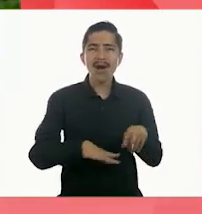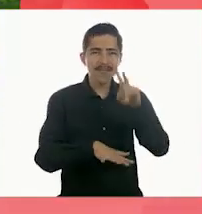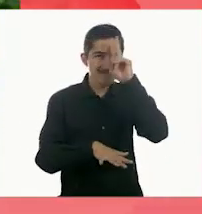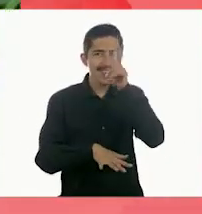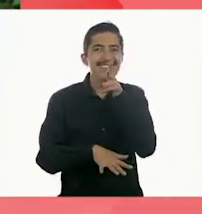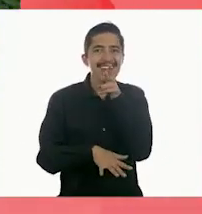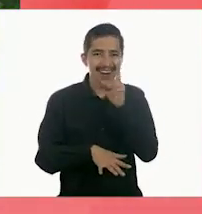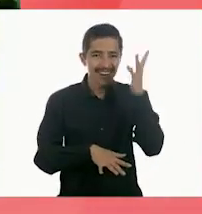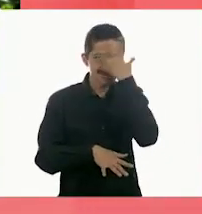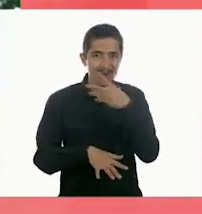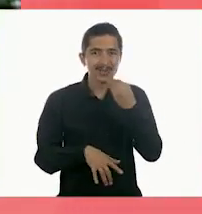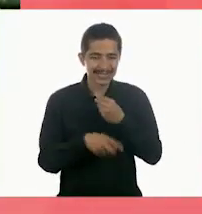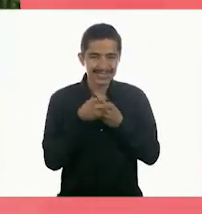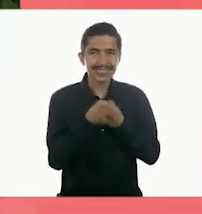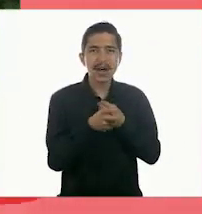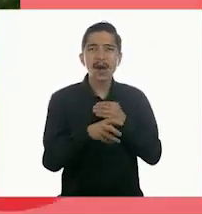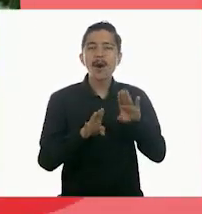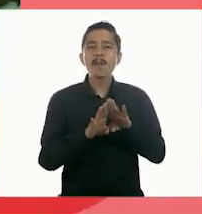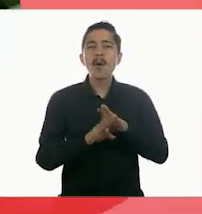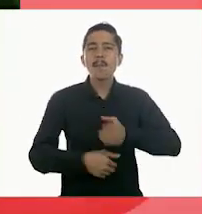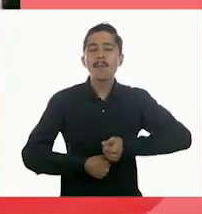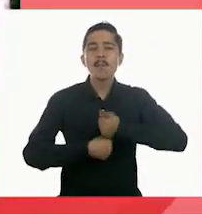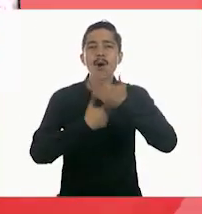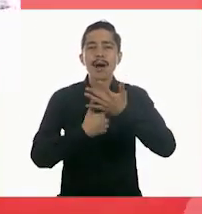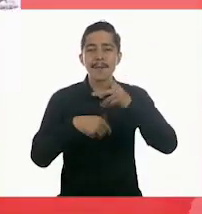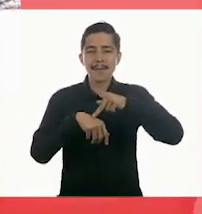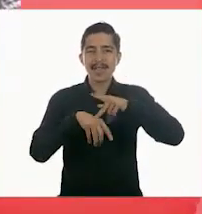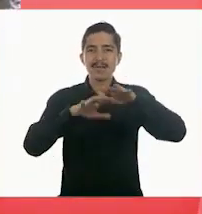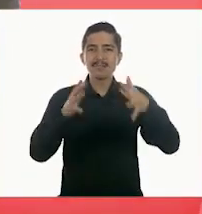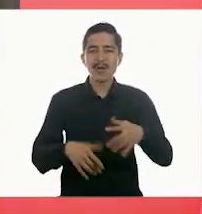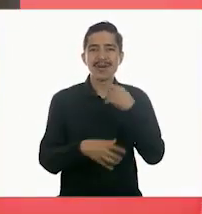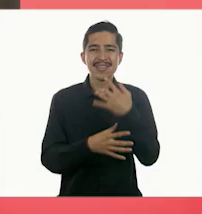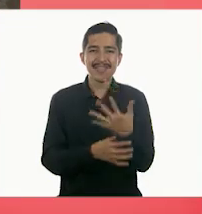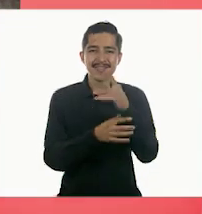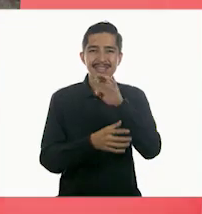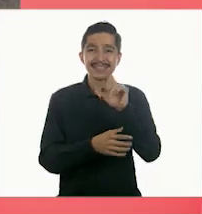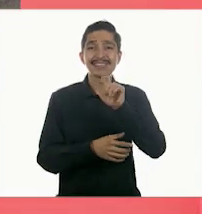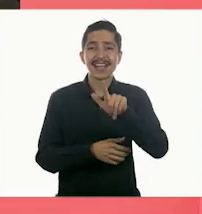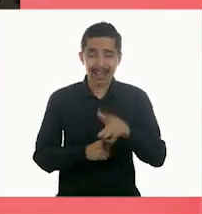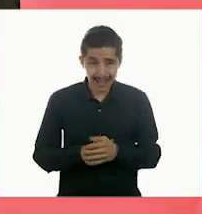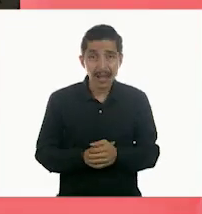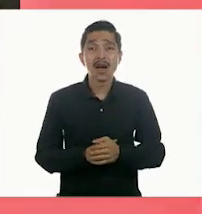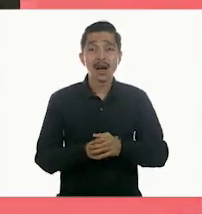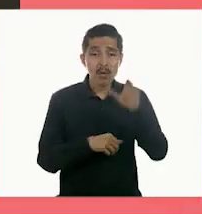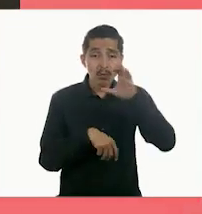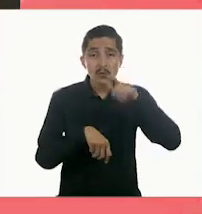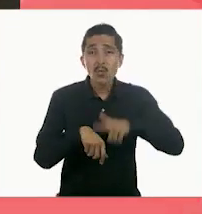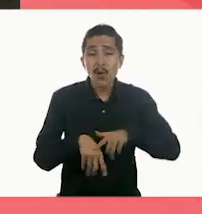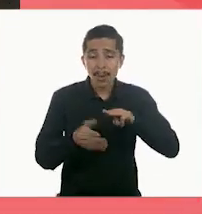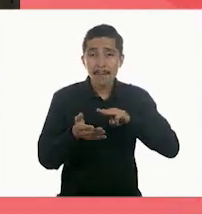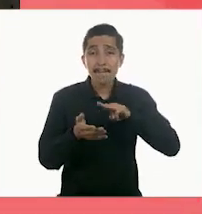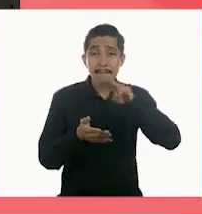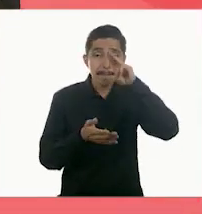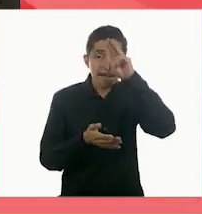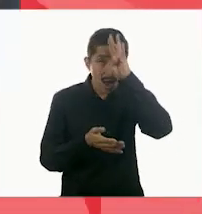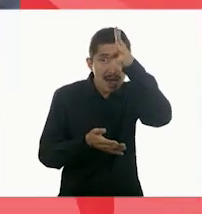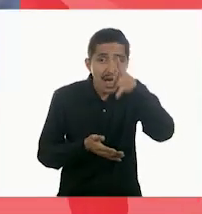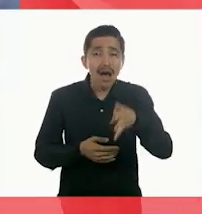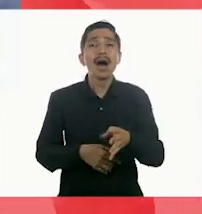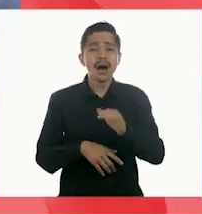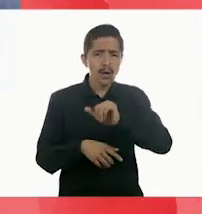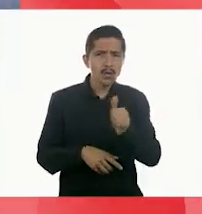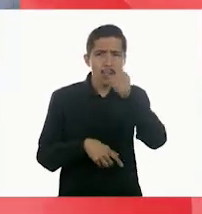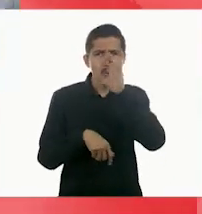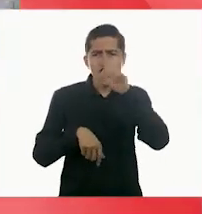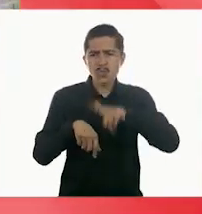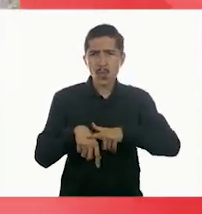Villahermosa, un poema de piedra, como dijera el propio Pellicer. De la cultura maya, la otra gran cultura